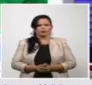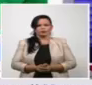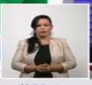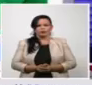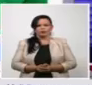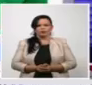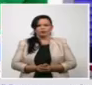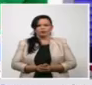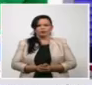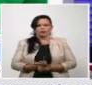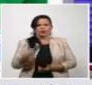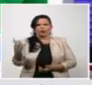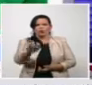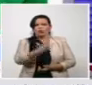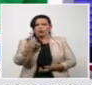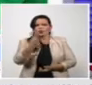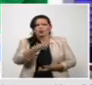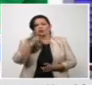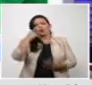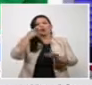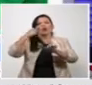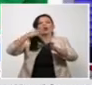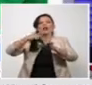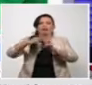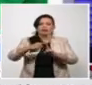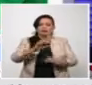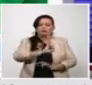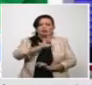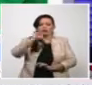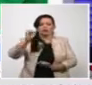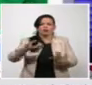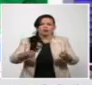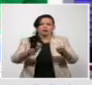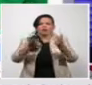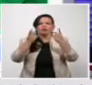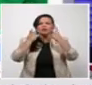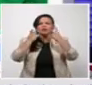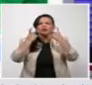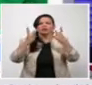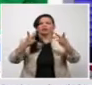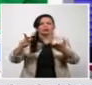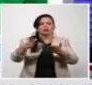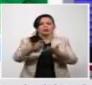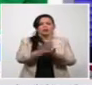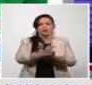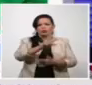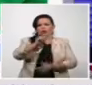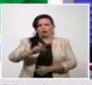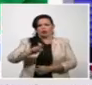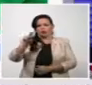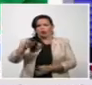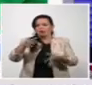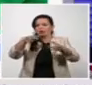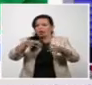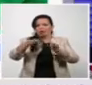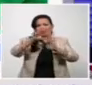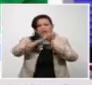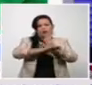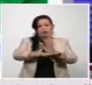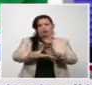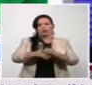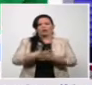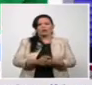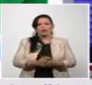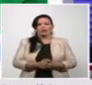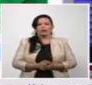el propósito acorde con el programa que está establecido en nuestro país, con el diagnóstico, el